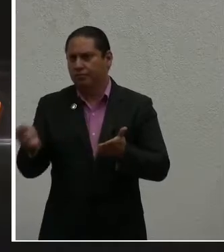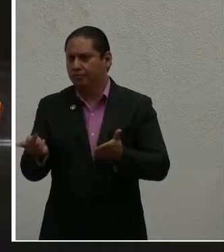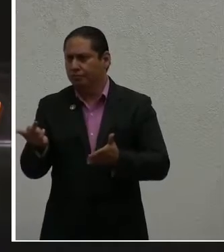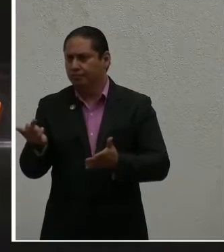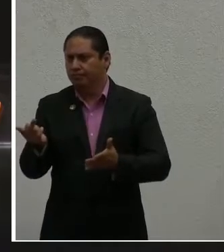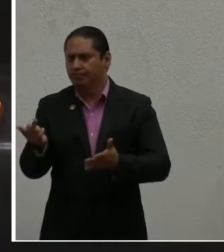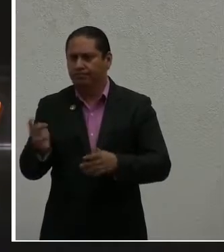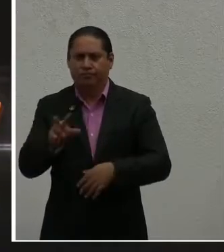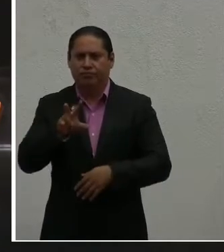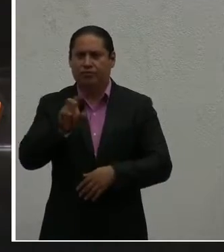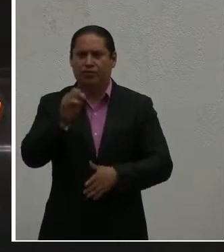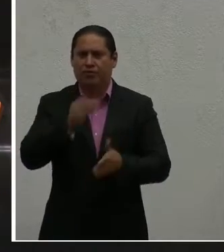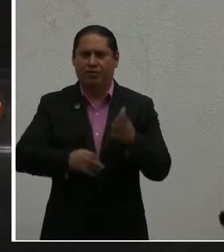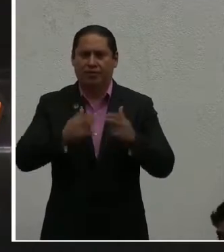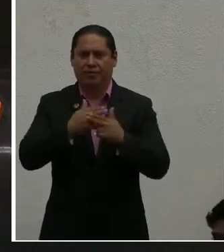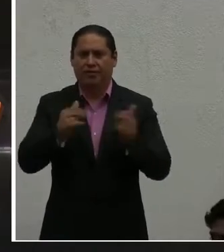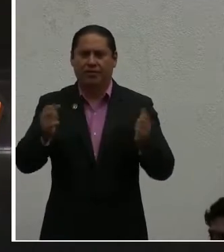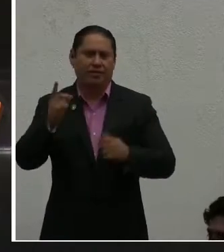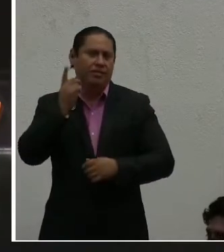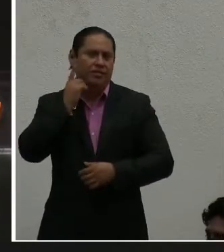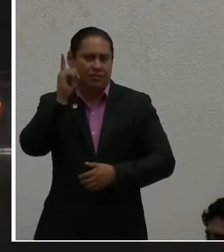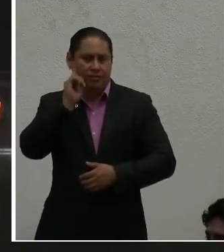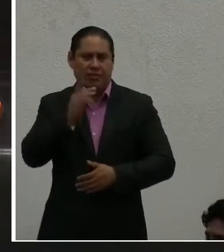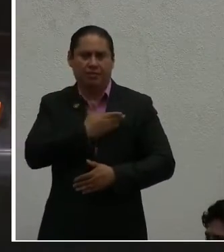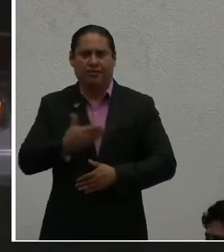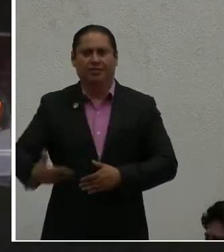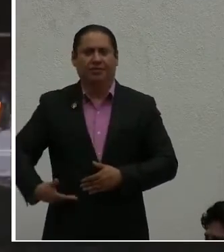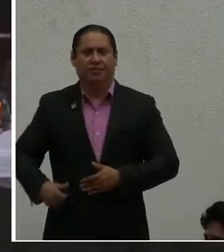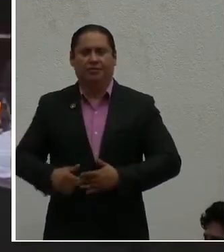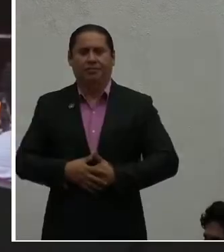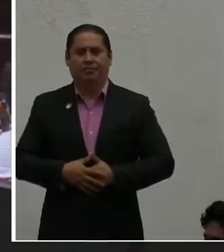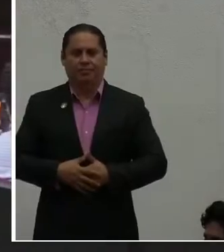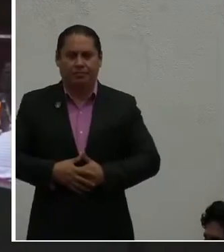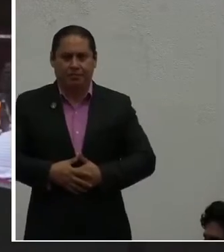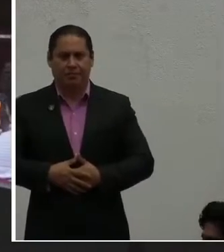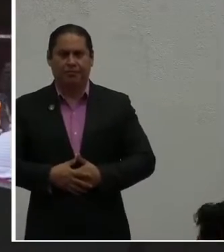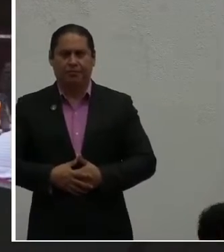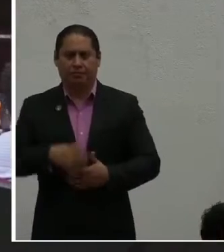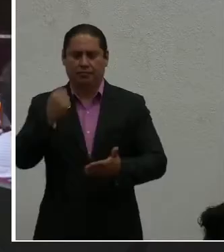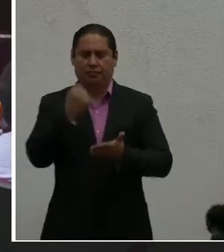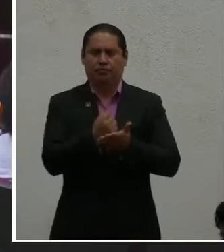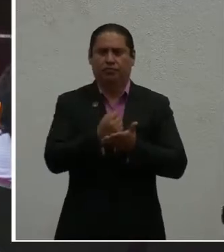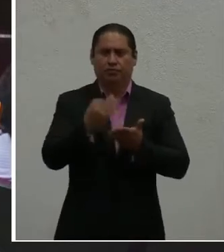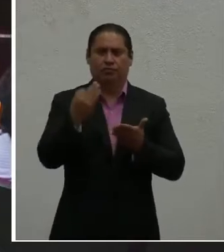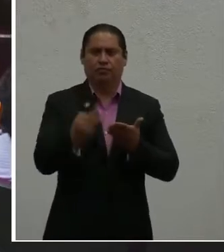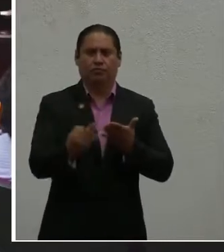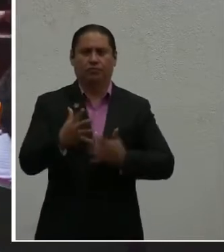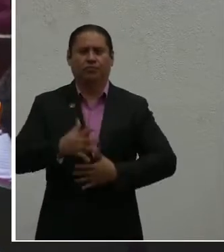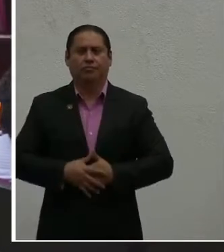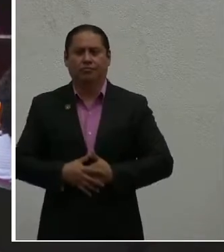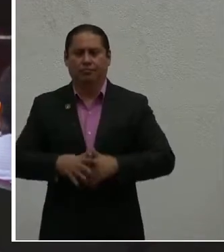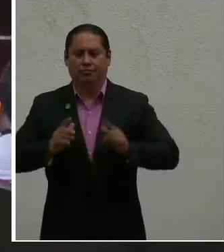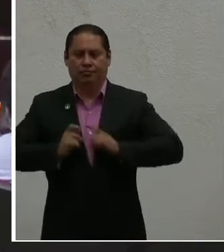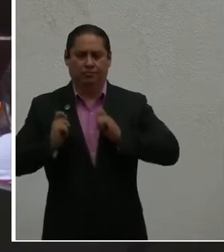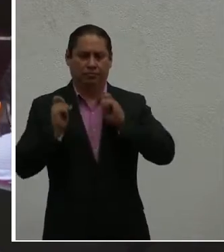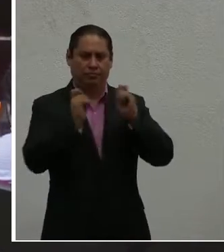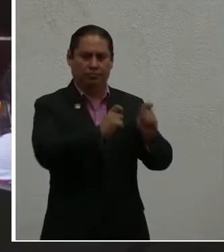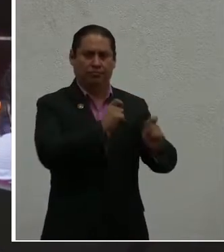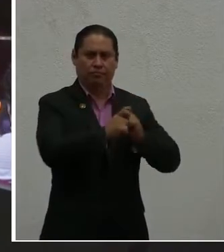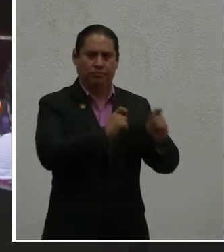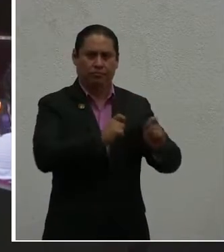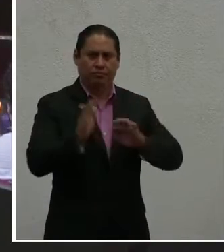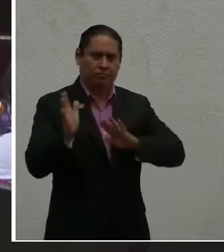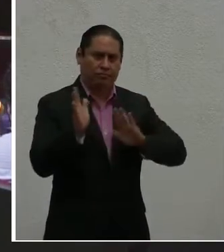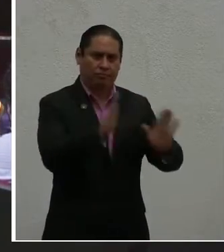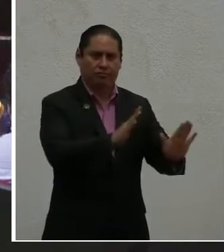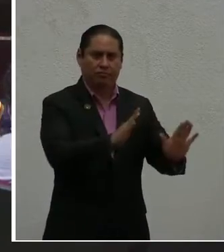No falta ningún legislador por emitir su voto, diputada presidenta. Aprobado por unanimidad. Córranse los trámites